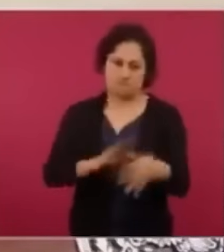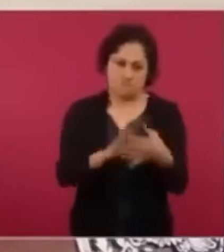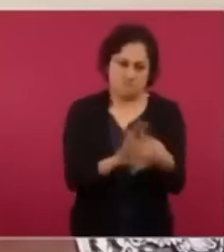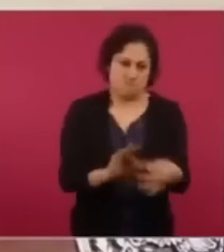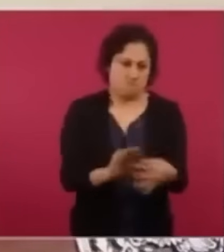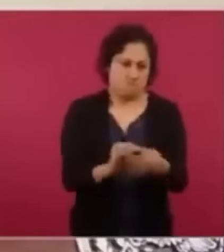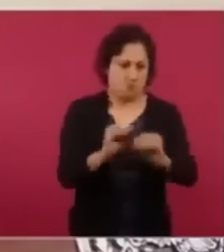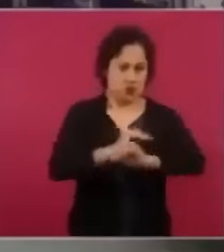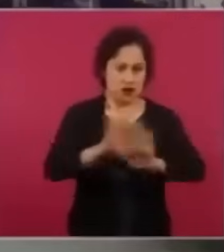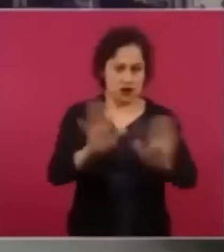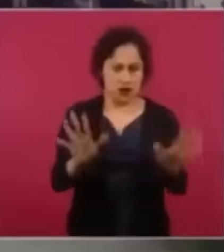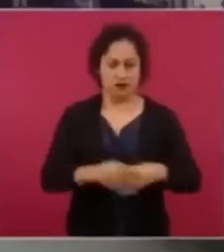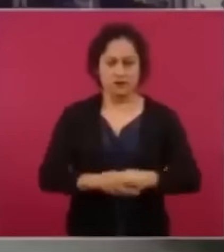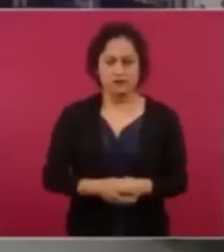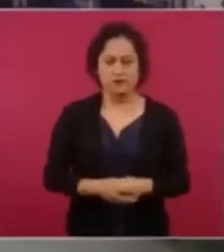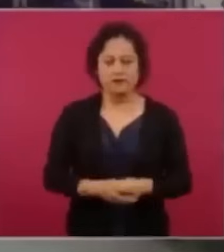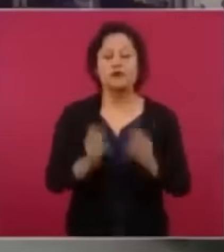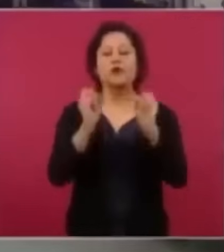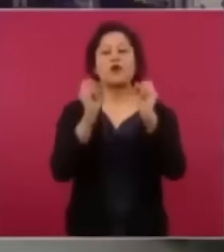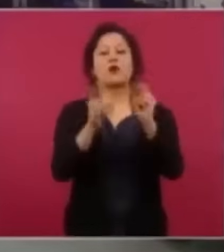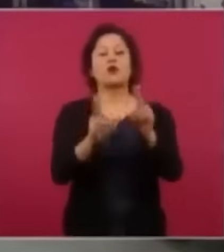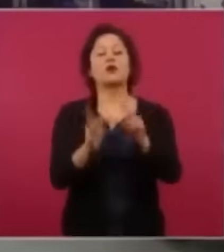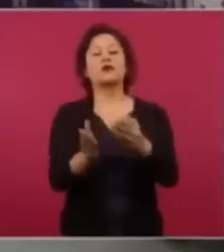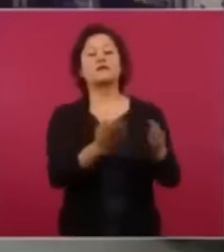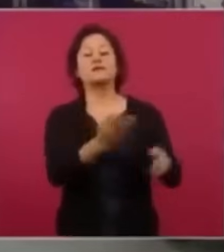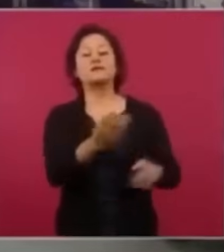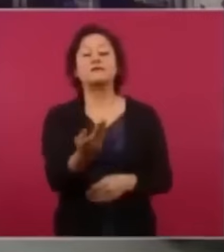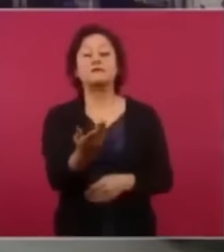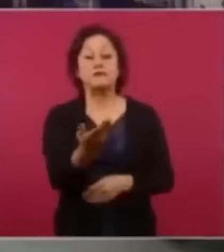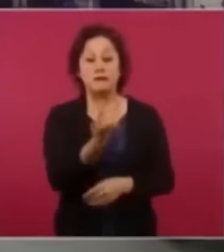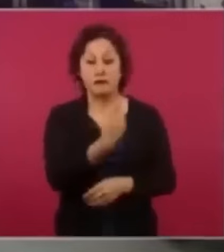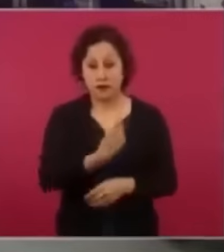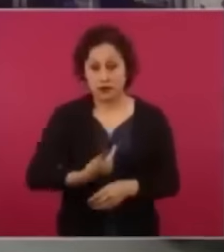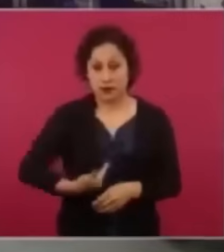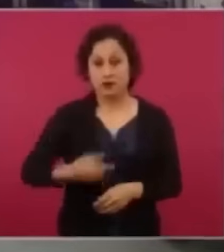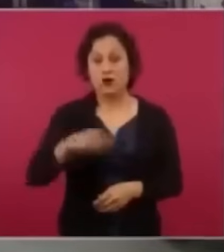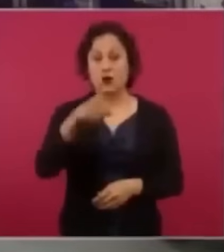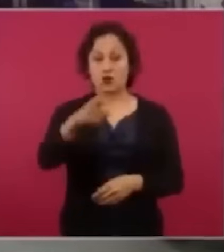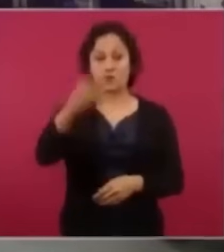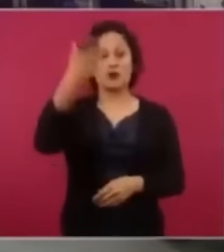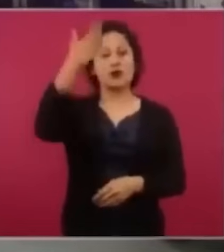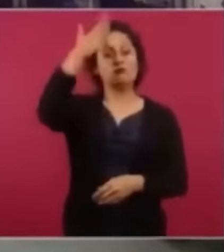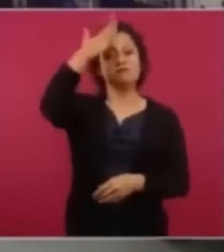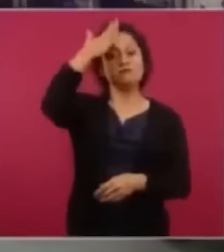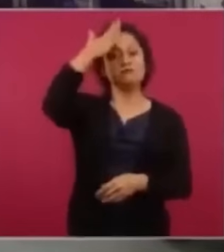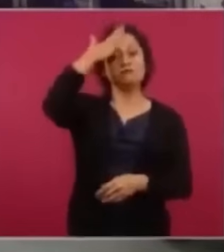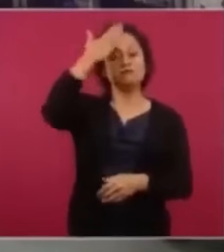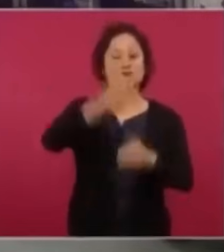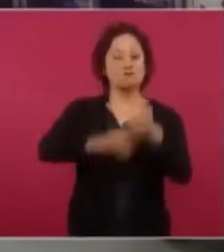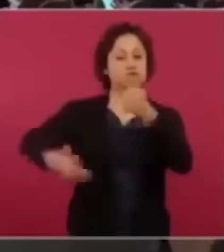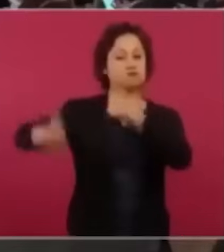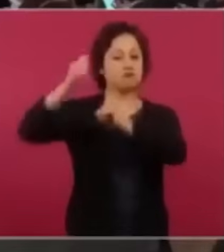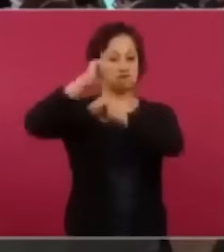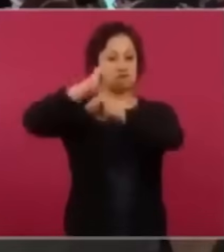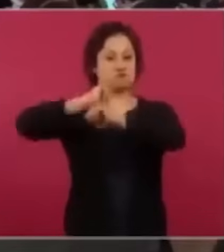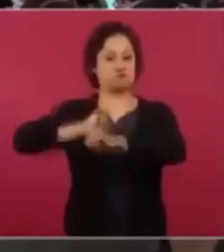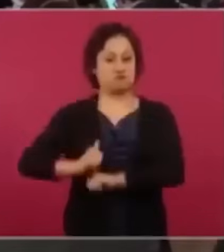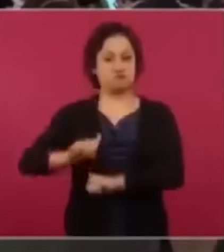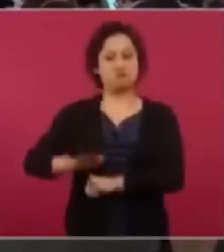prevenir. Okay, presidente, usted como comandante supremo de las Fuerzas Armadas,